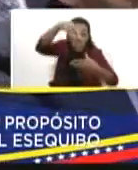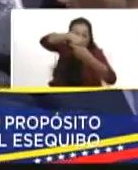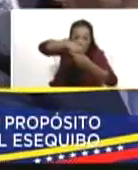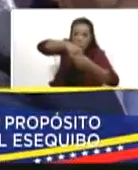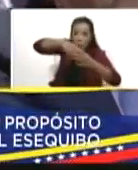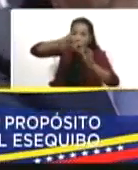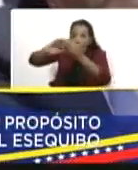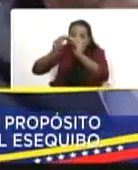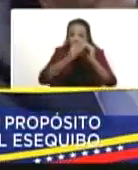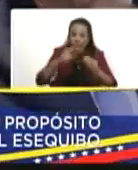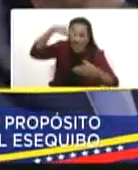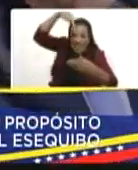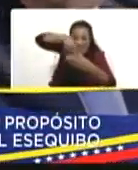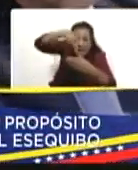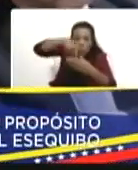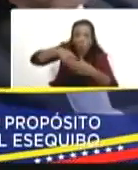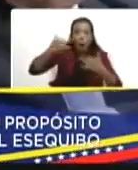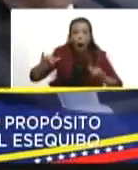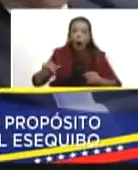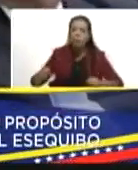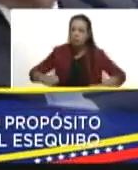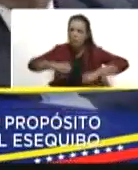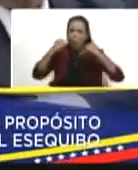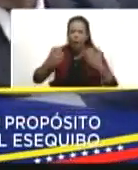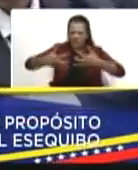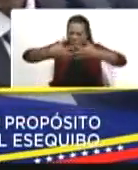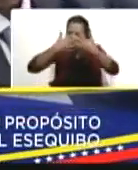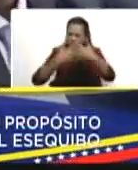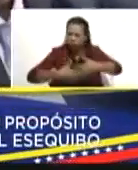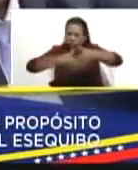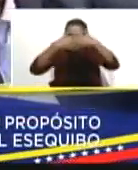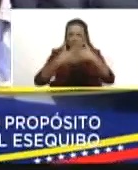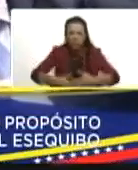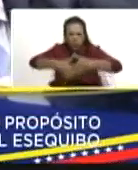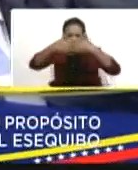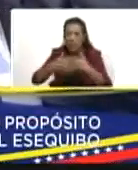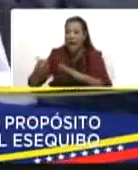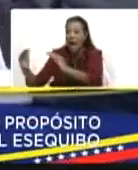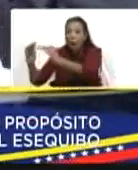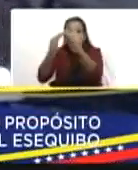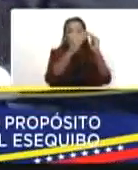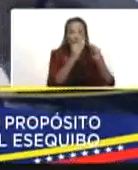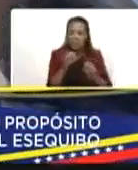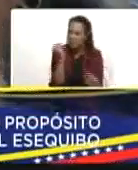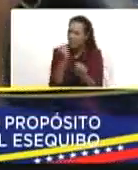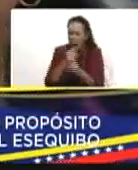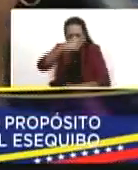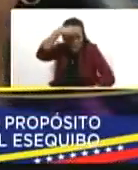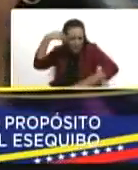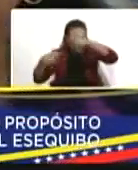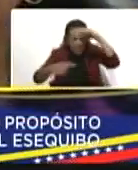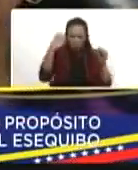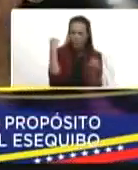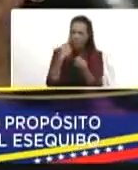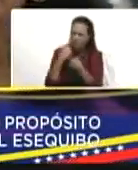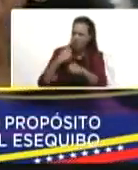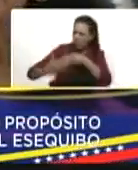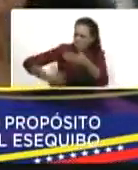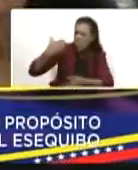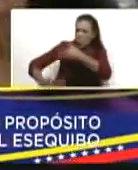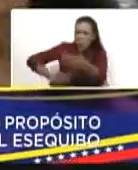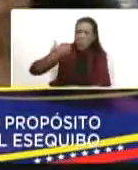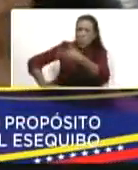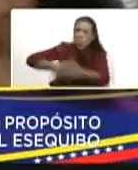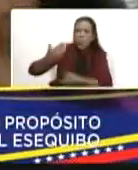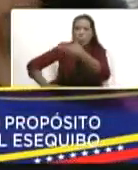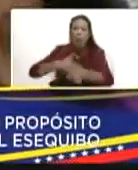agujas de ellas opera un engranaje en el que cada ente hace su trabajo para el funcionamiento del